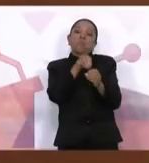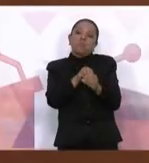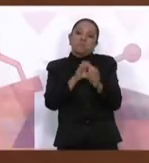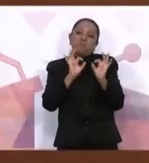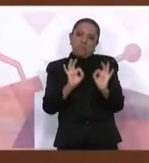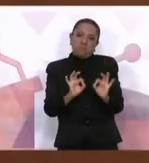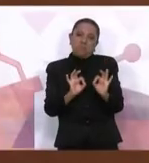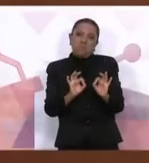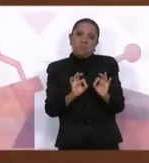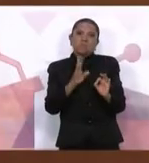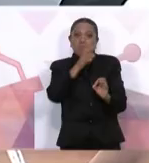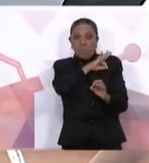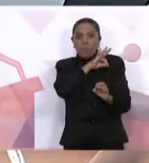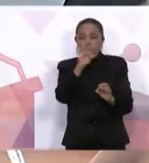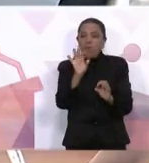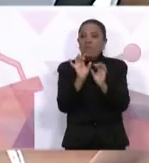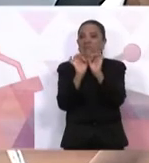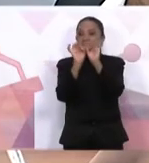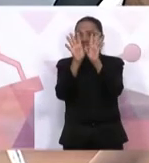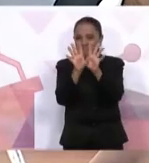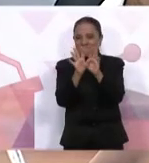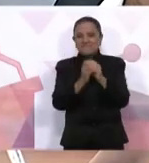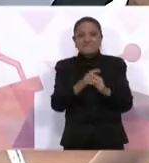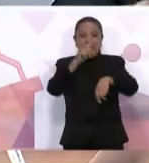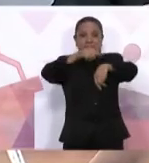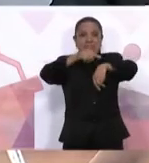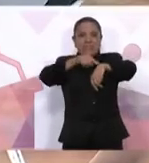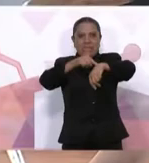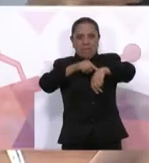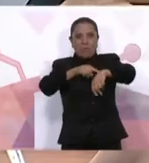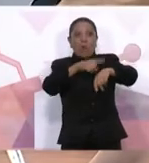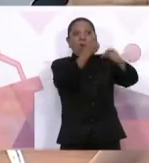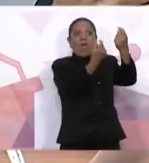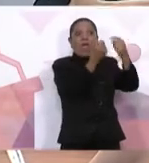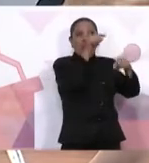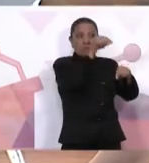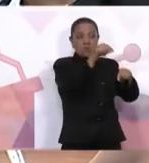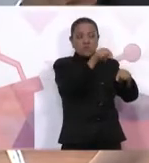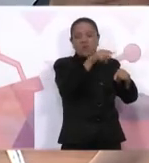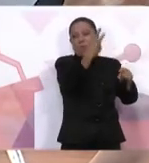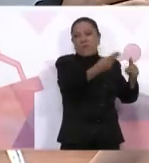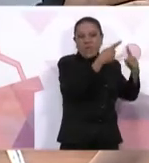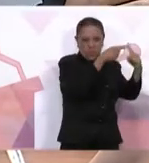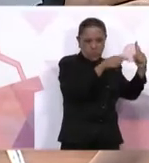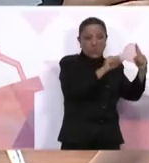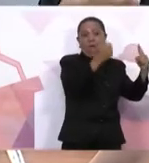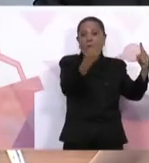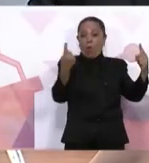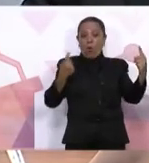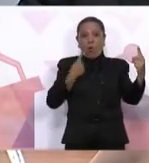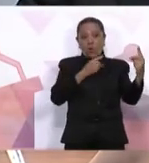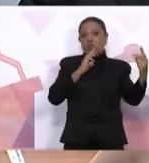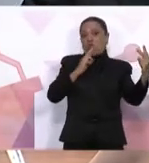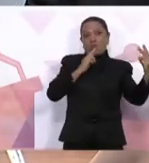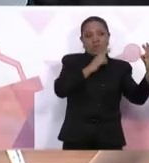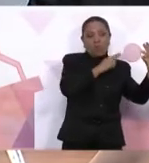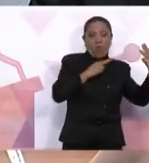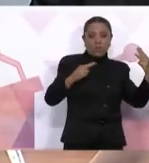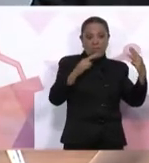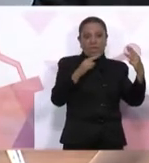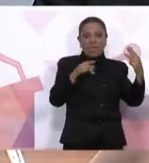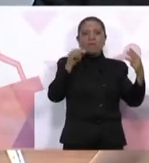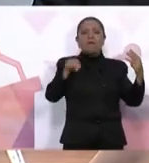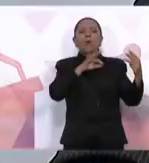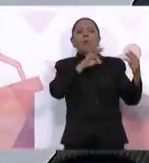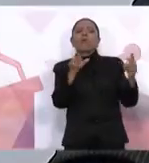tomar la palabra si alguna cosa que dijo algo de algún otro candidato réplica o merece una réplica de todos ustedes y segundo al compañero